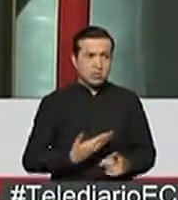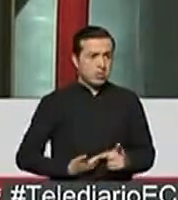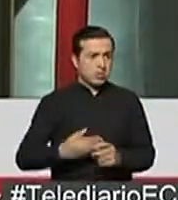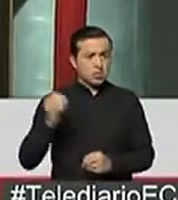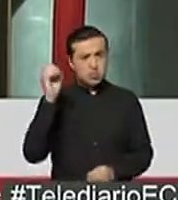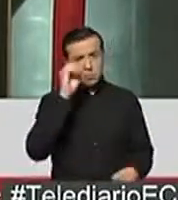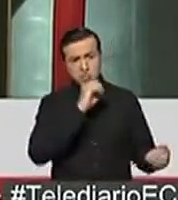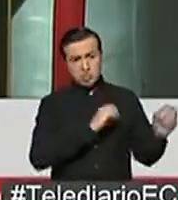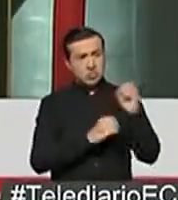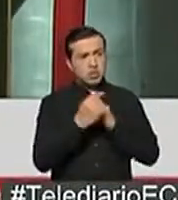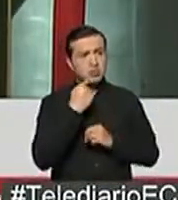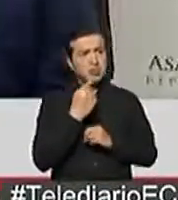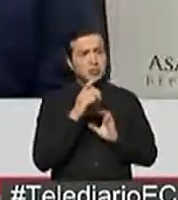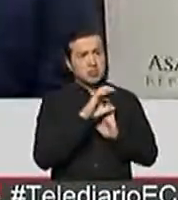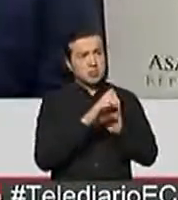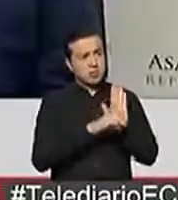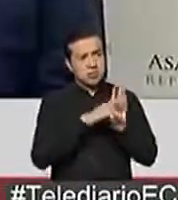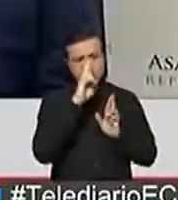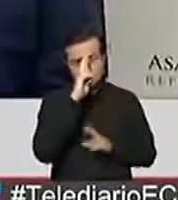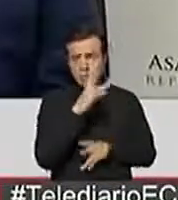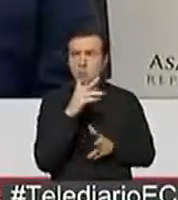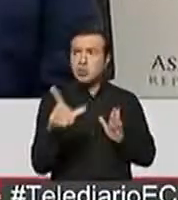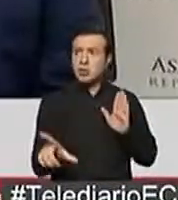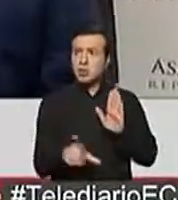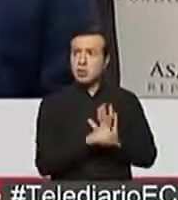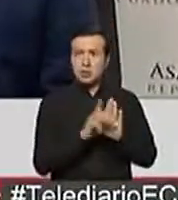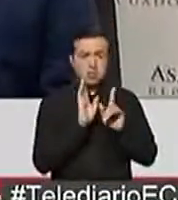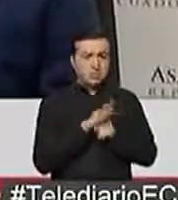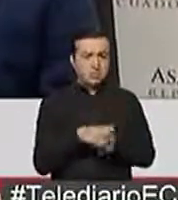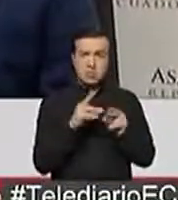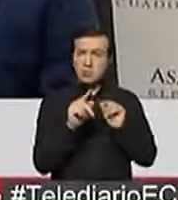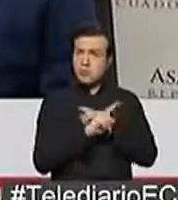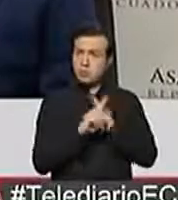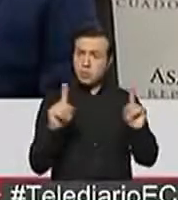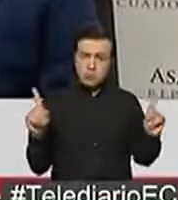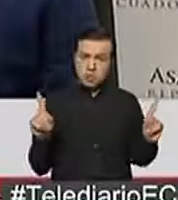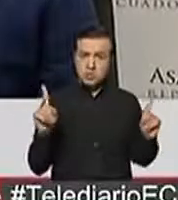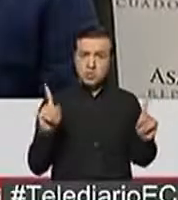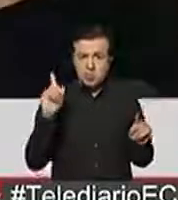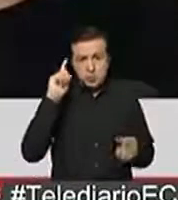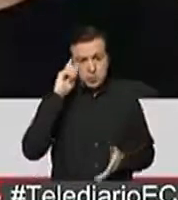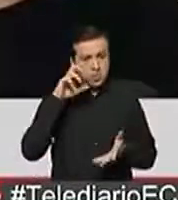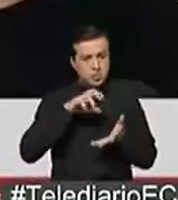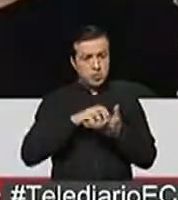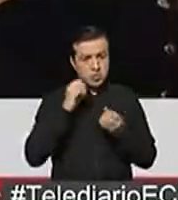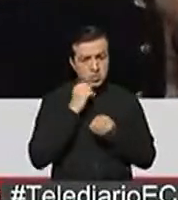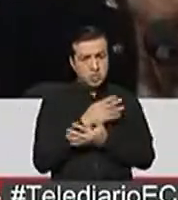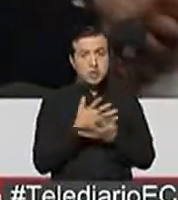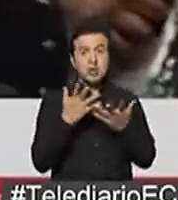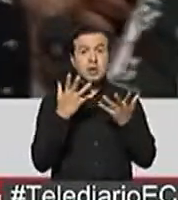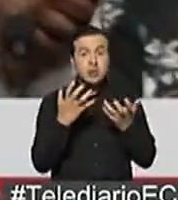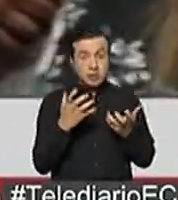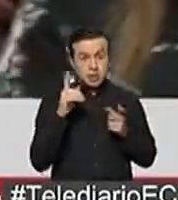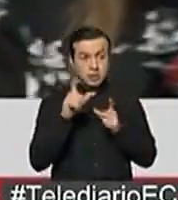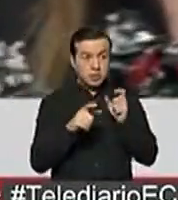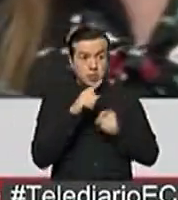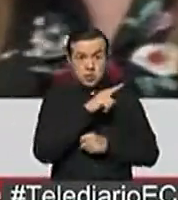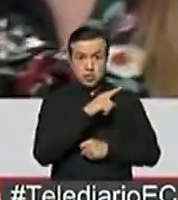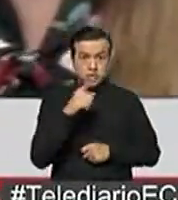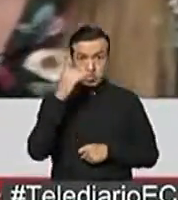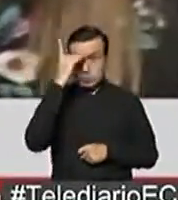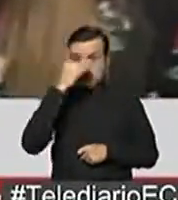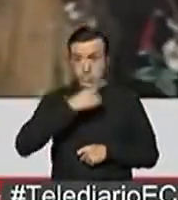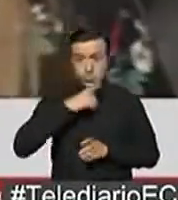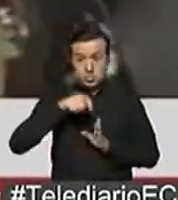por inconstitucionalidad. Manifestó que esta ley no es discriminatoria, tal como lo señala el gobierno, y que lo que busca es evitar que personas sentenciadas por